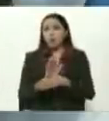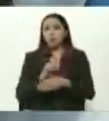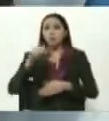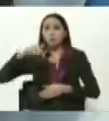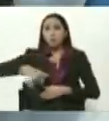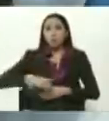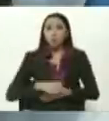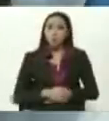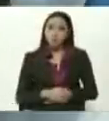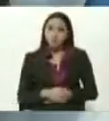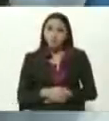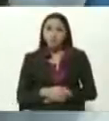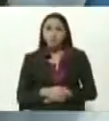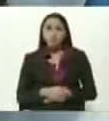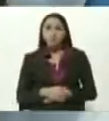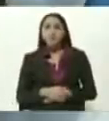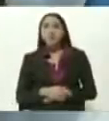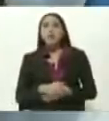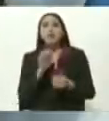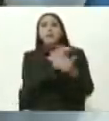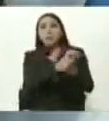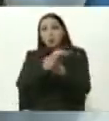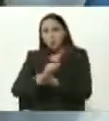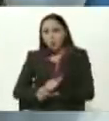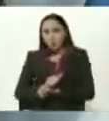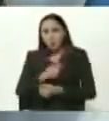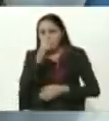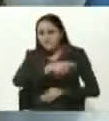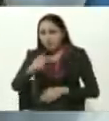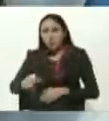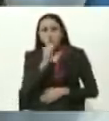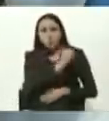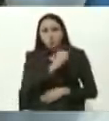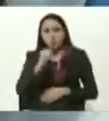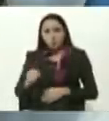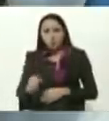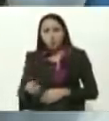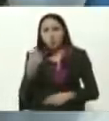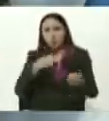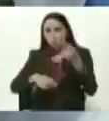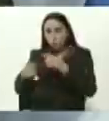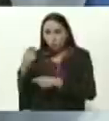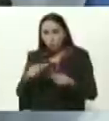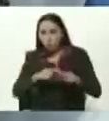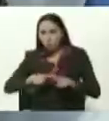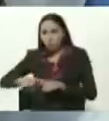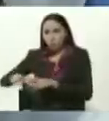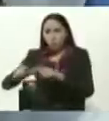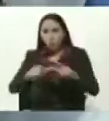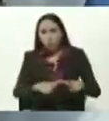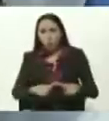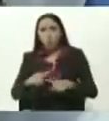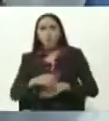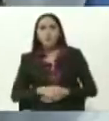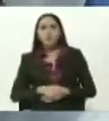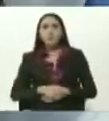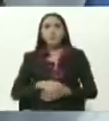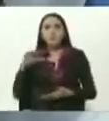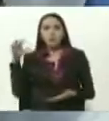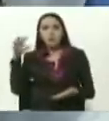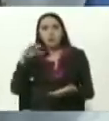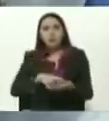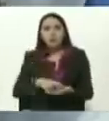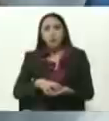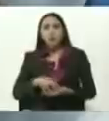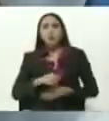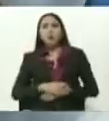En tiempo récord se detuvo a los asesinos del comerciante tigrense allá en nuestra ciudad natal,